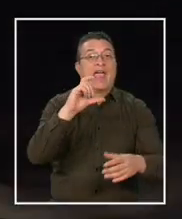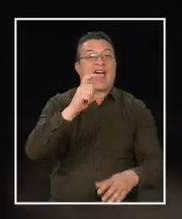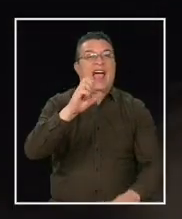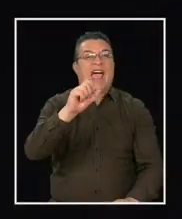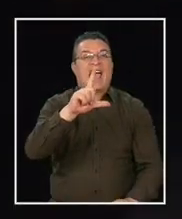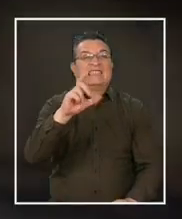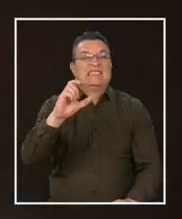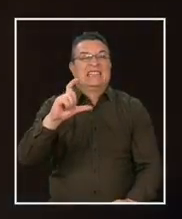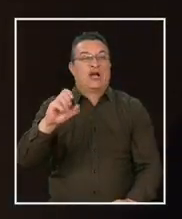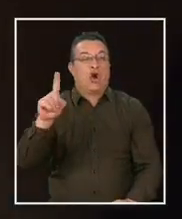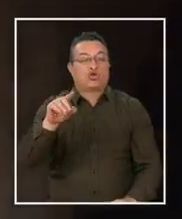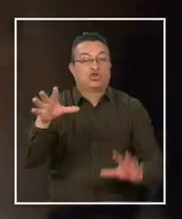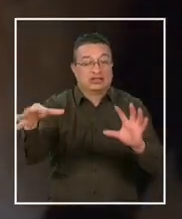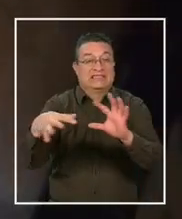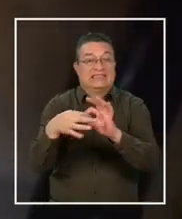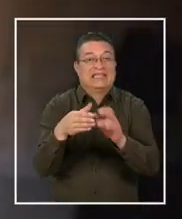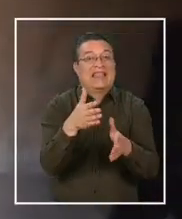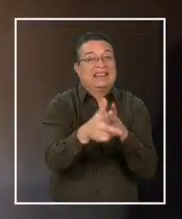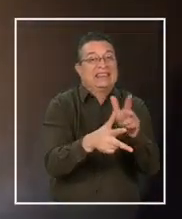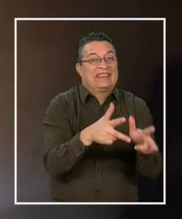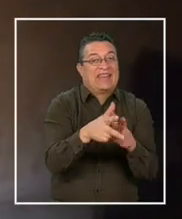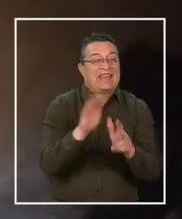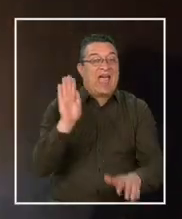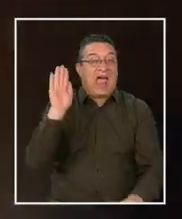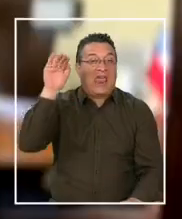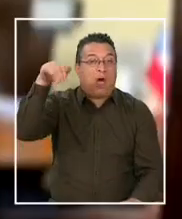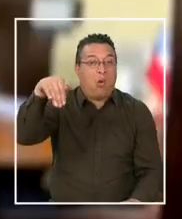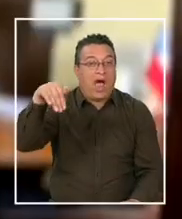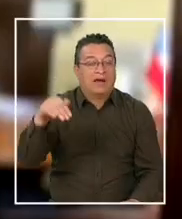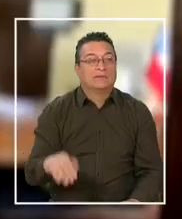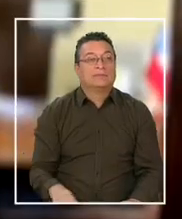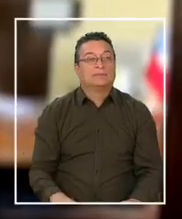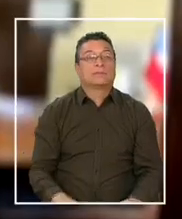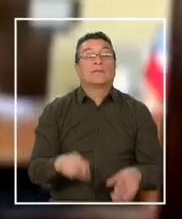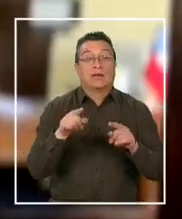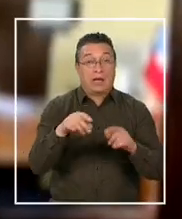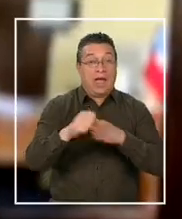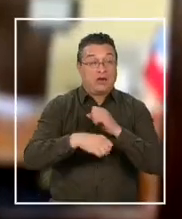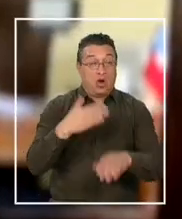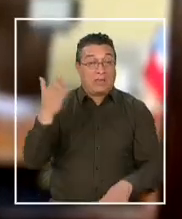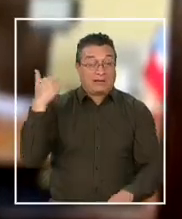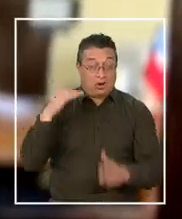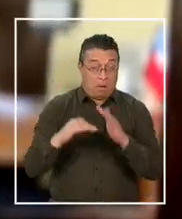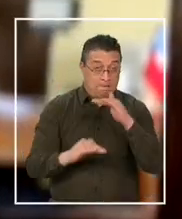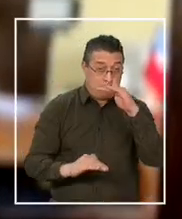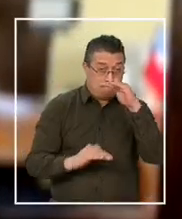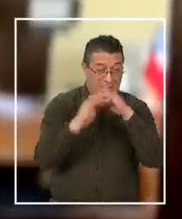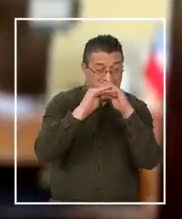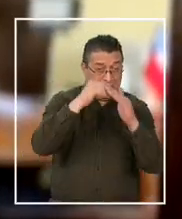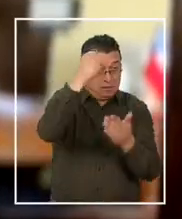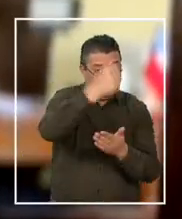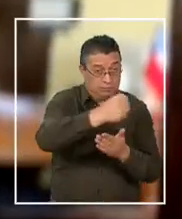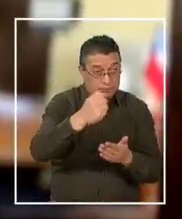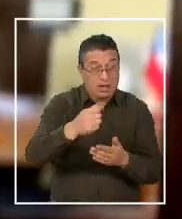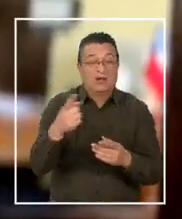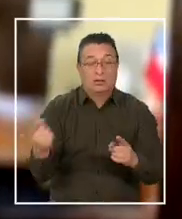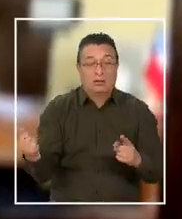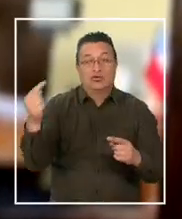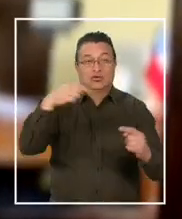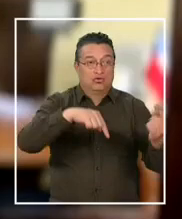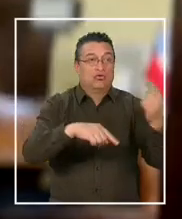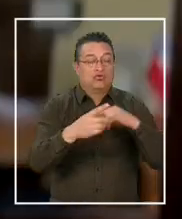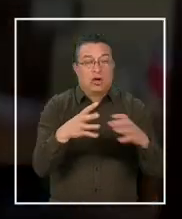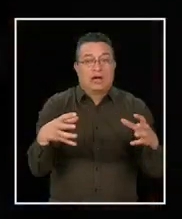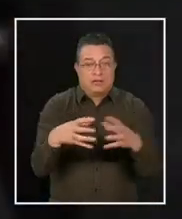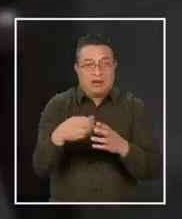Gallegos, presuntamente ligados al Tren de Aragua. Especialmente el año pasado, que tuvo el pic de homicidios y con la presencia además del